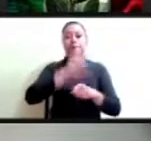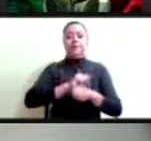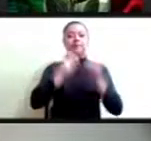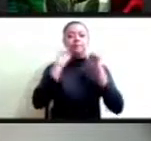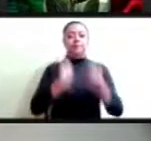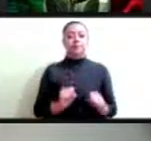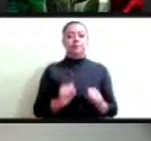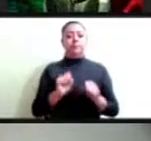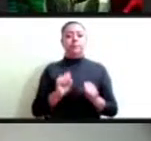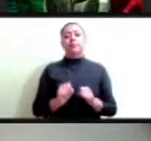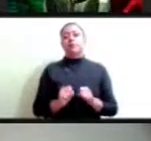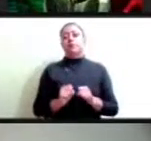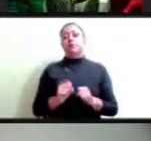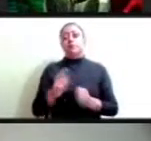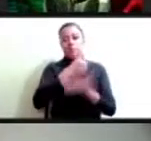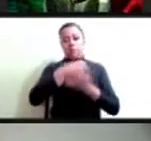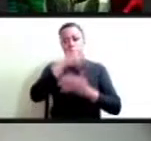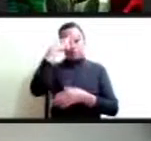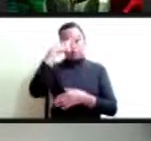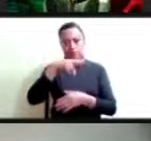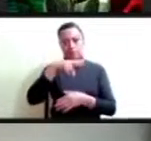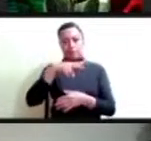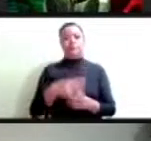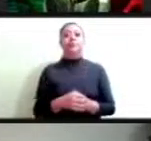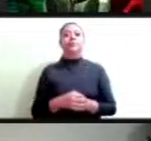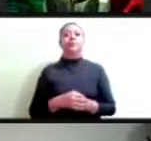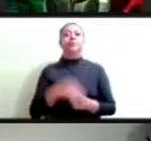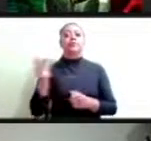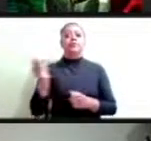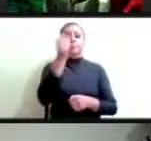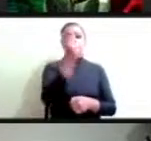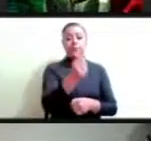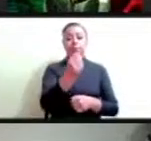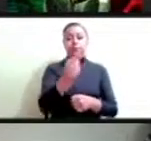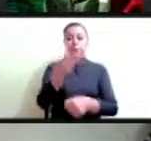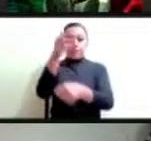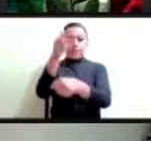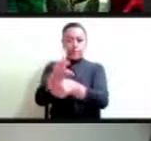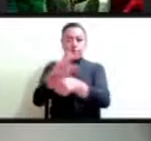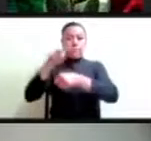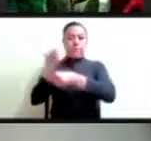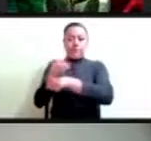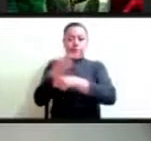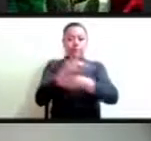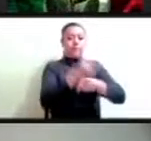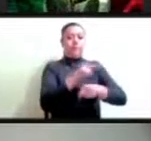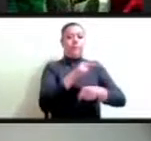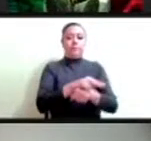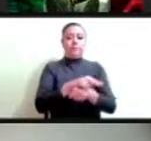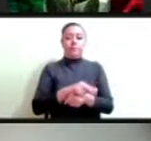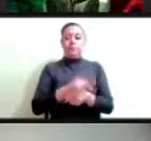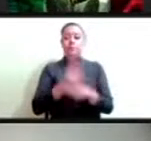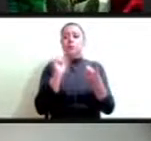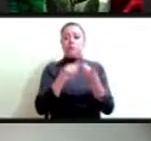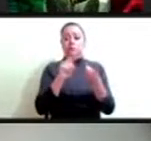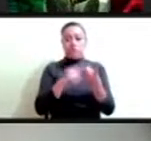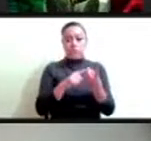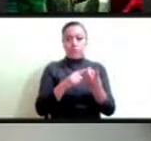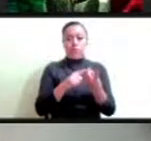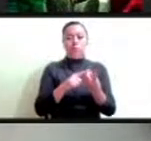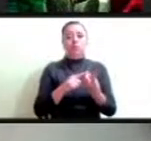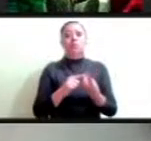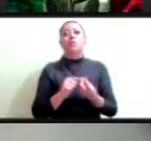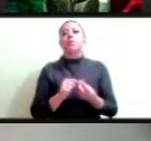Ciudadana de la Ciudad de México la colocación de cámaras de vigilancia en las inmediaciones de la unidad habitacional